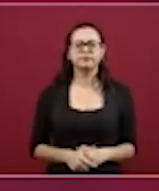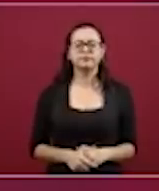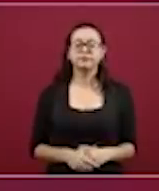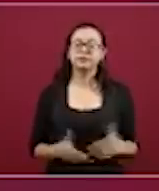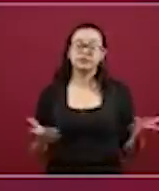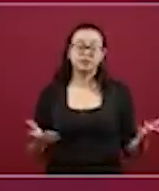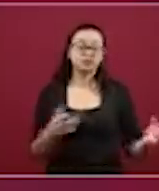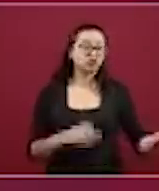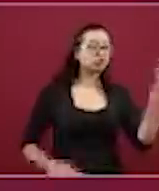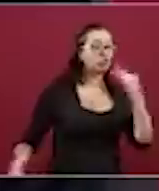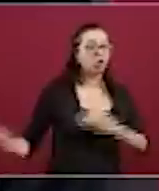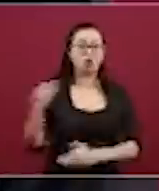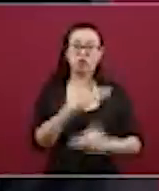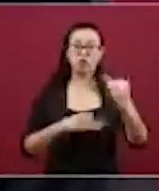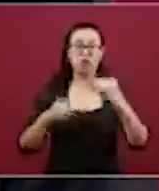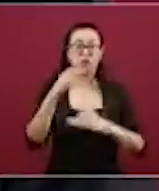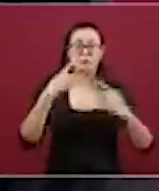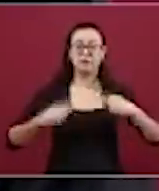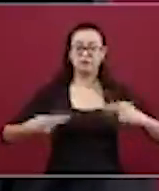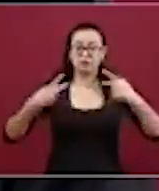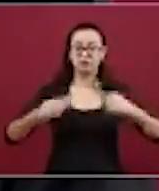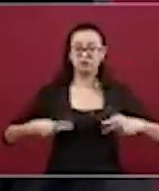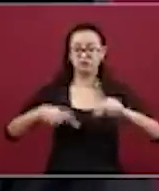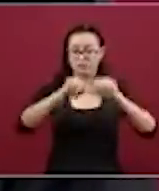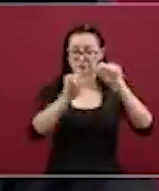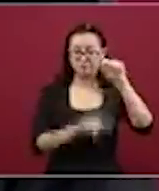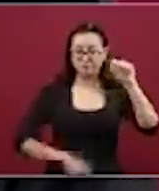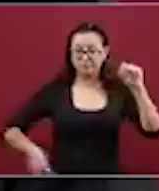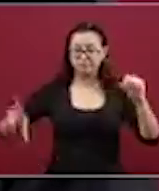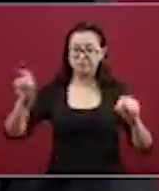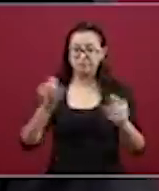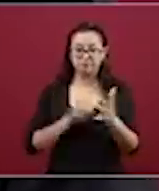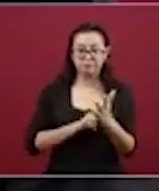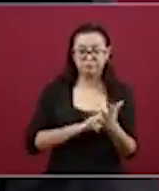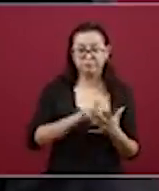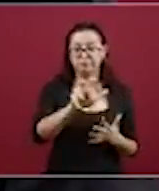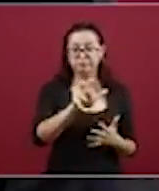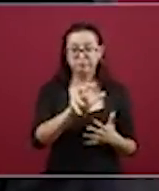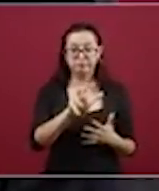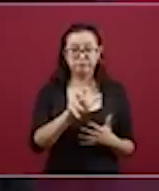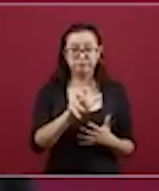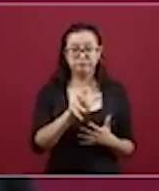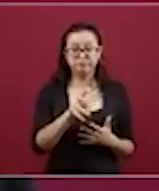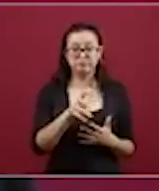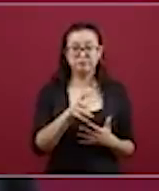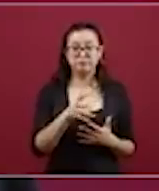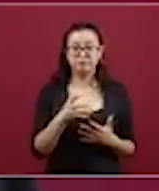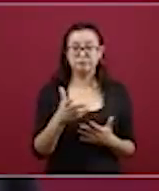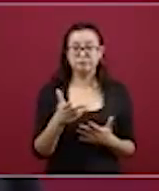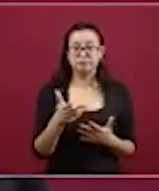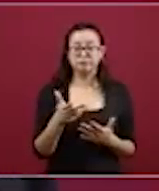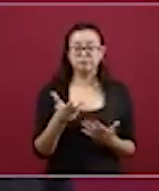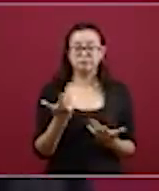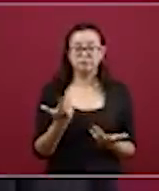todos los mexicanos, nos atengamos